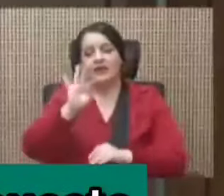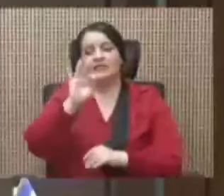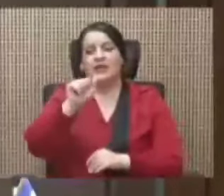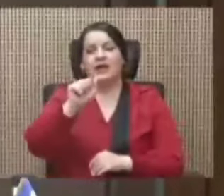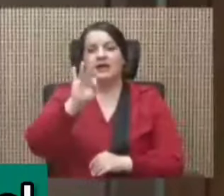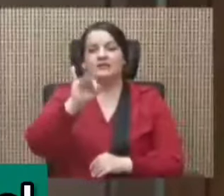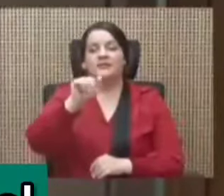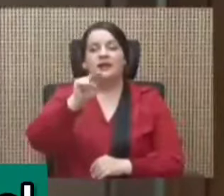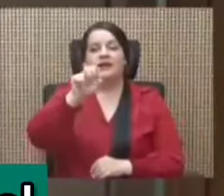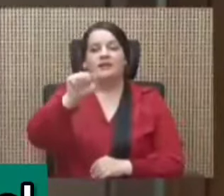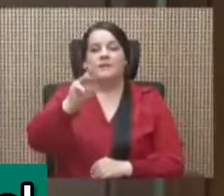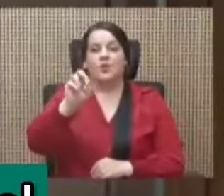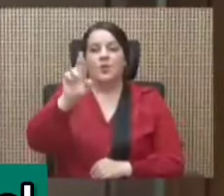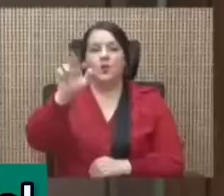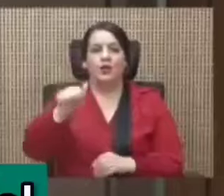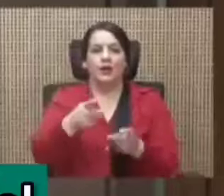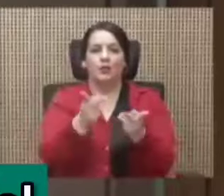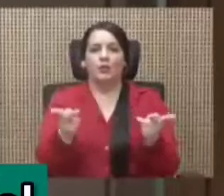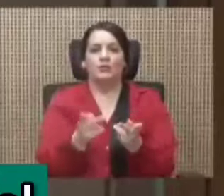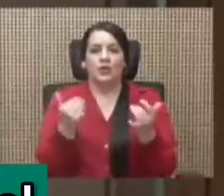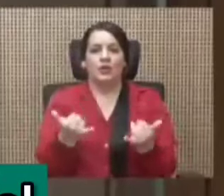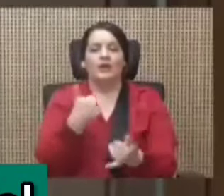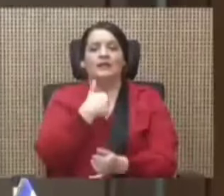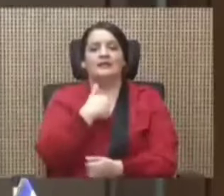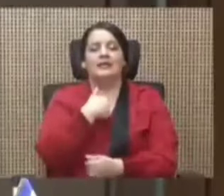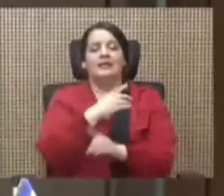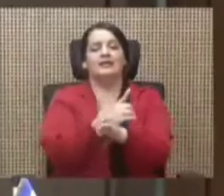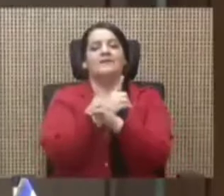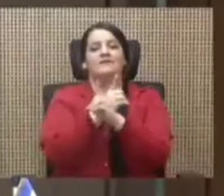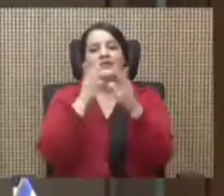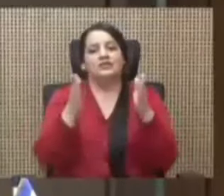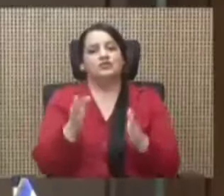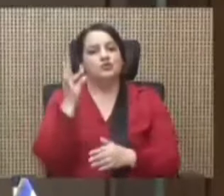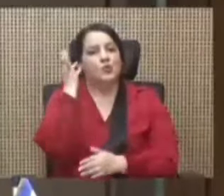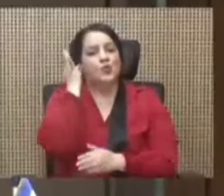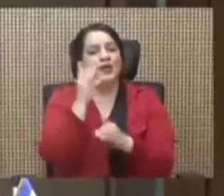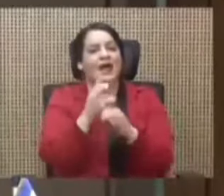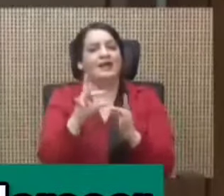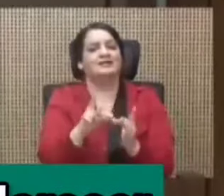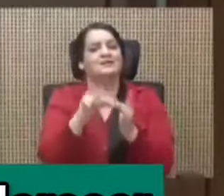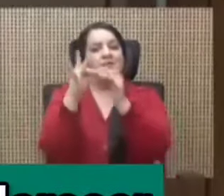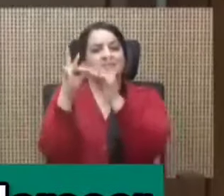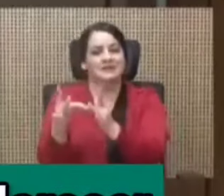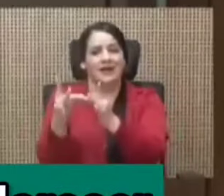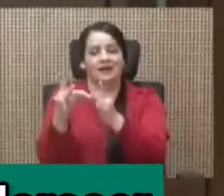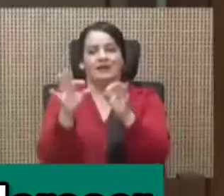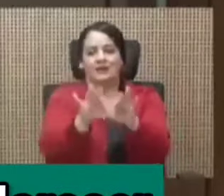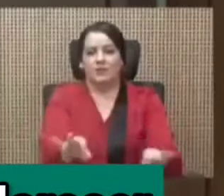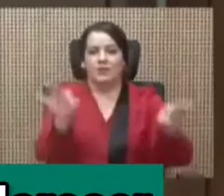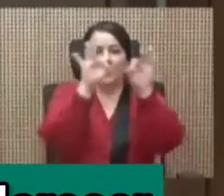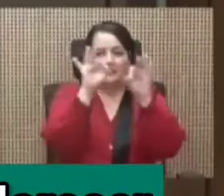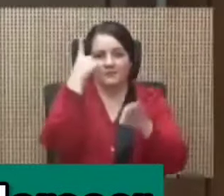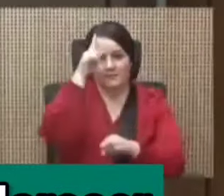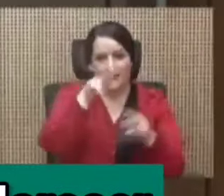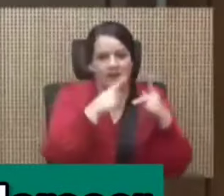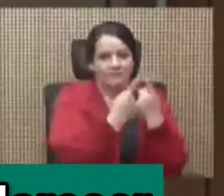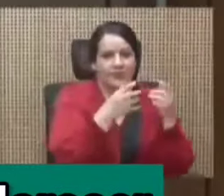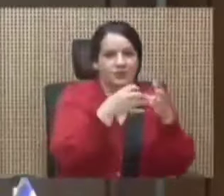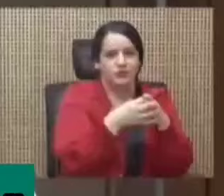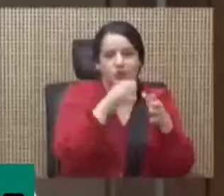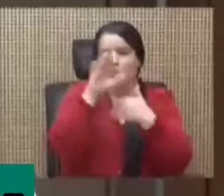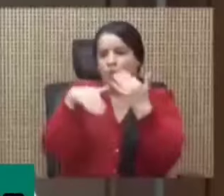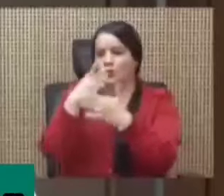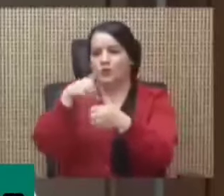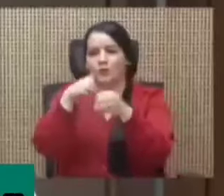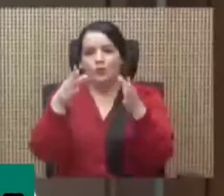el puesto que hoy está ocupando defensora especial. Porque es interesante para nuestra fracción y creo que para todos los diputados lograr esclarecer